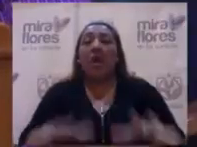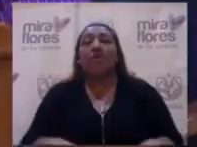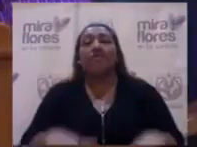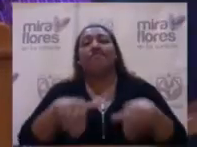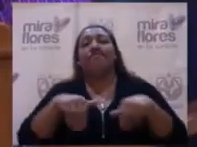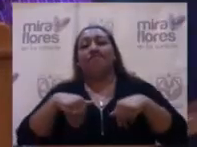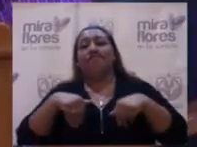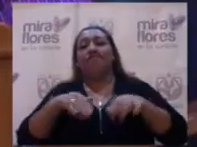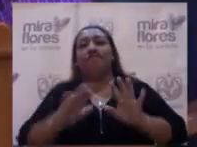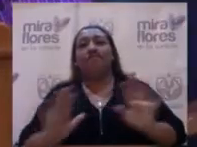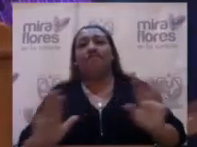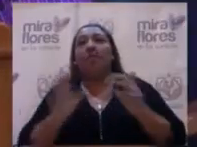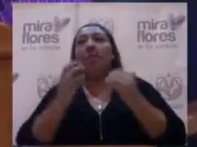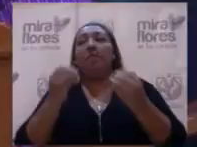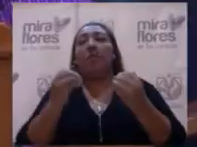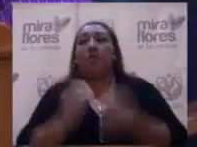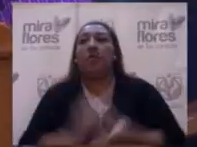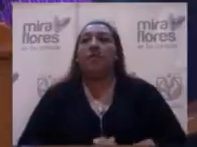abstención.